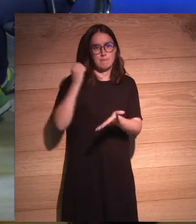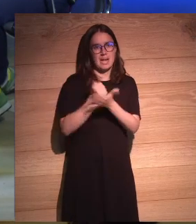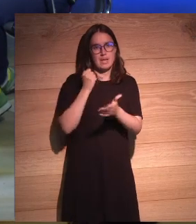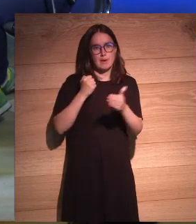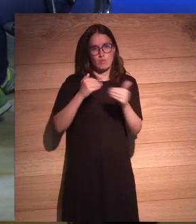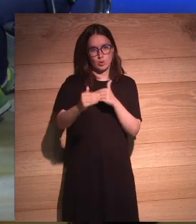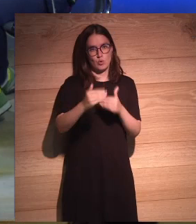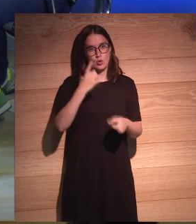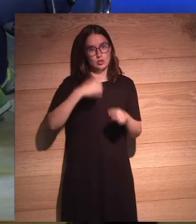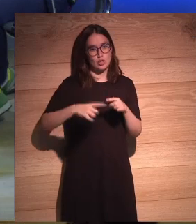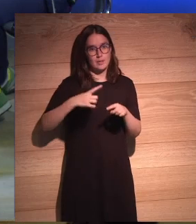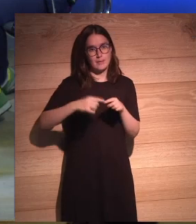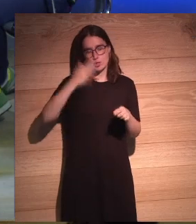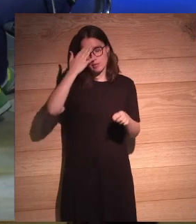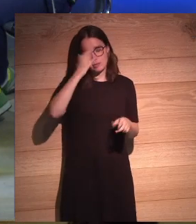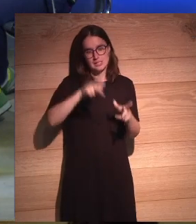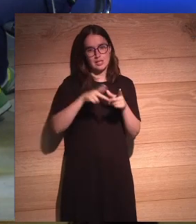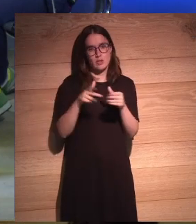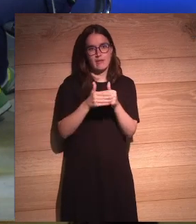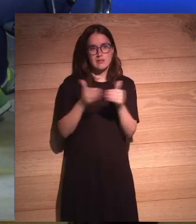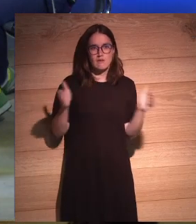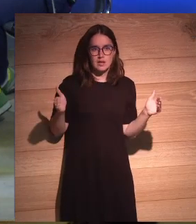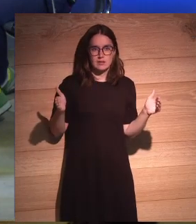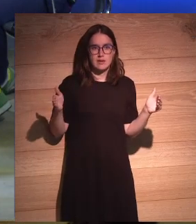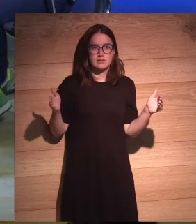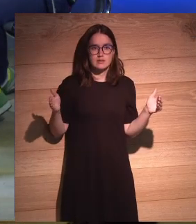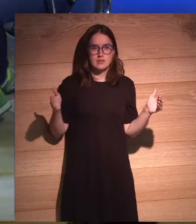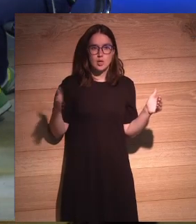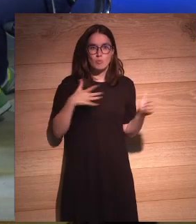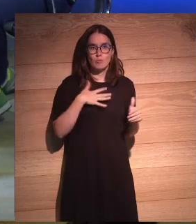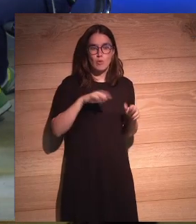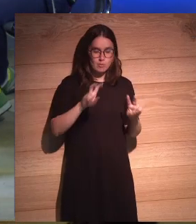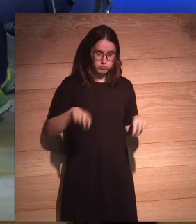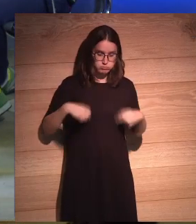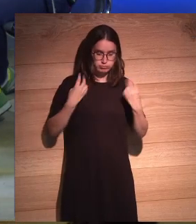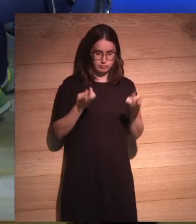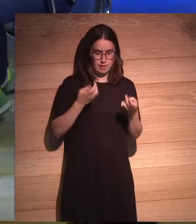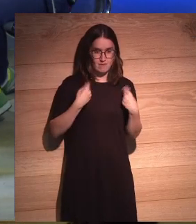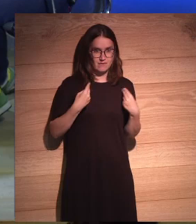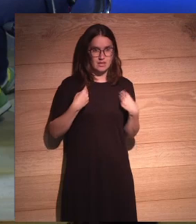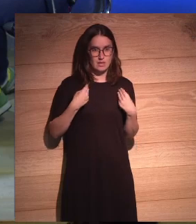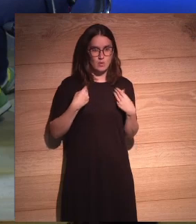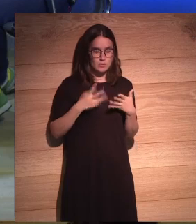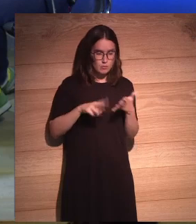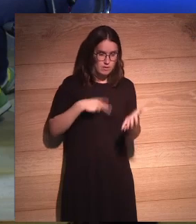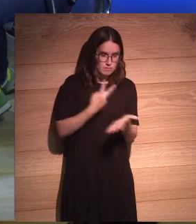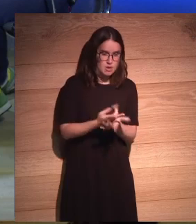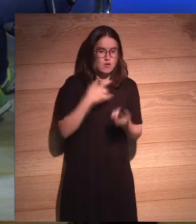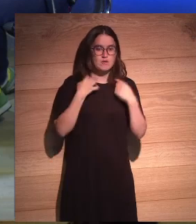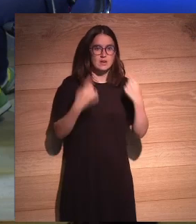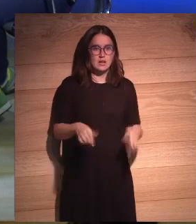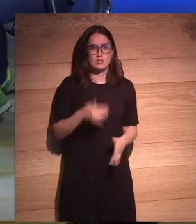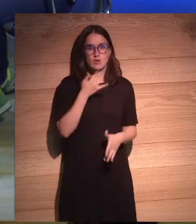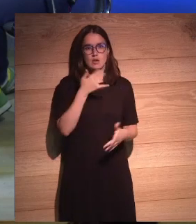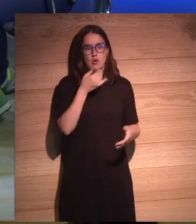que uno de los elementos centrales de las sociedades abiertas es que podamos reconstruirnos biográficamente cuando nos hemos caído, cuando hemos fracasado,